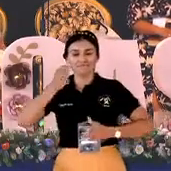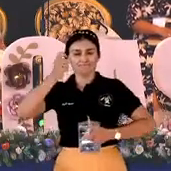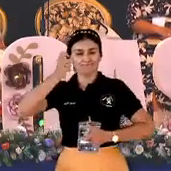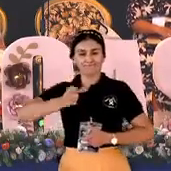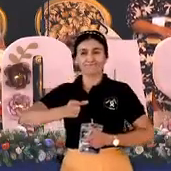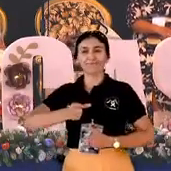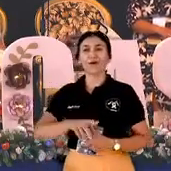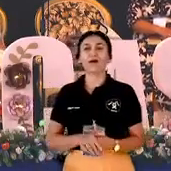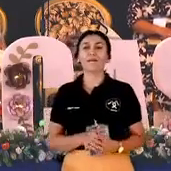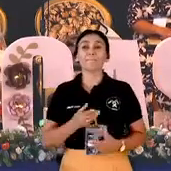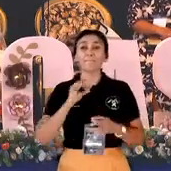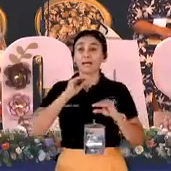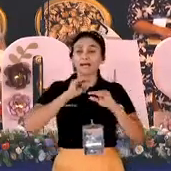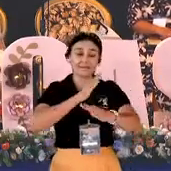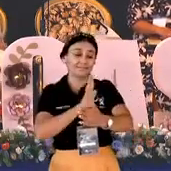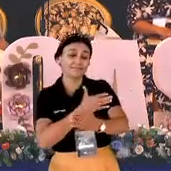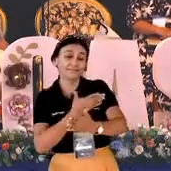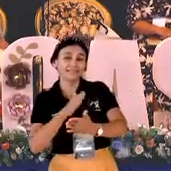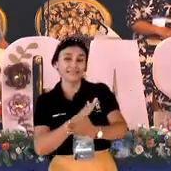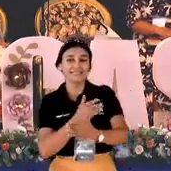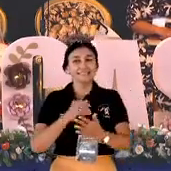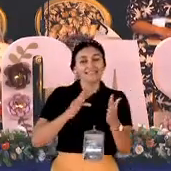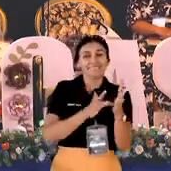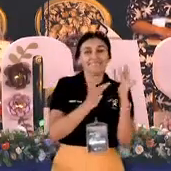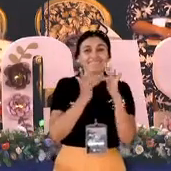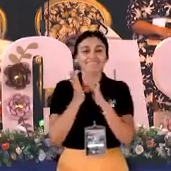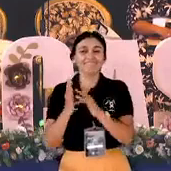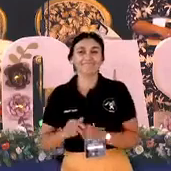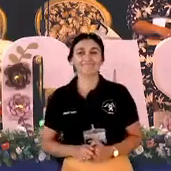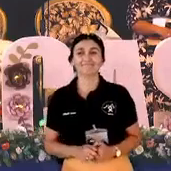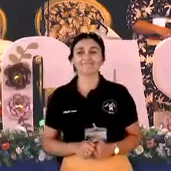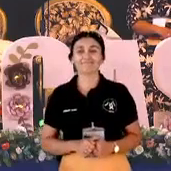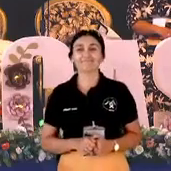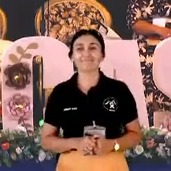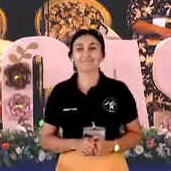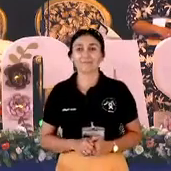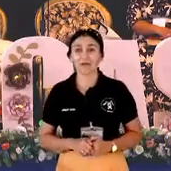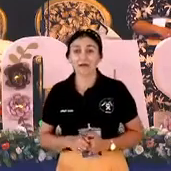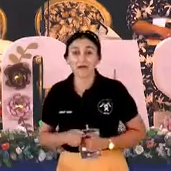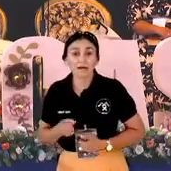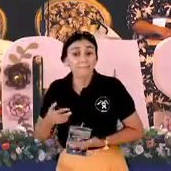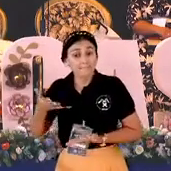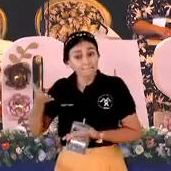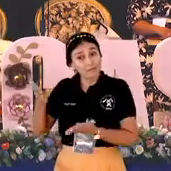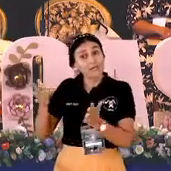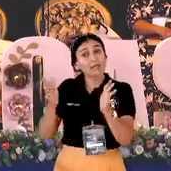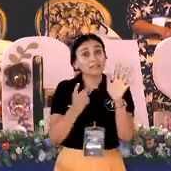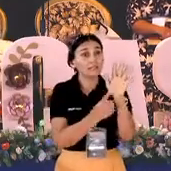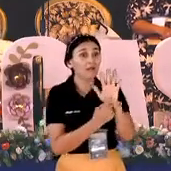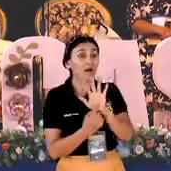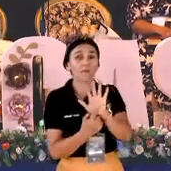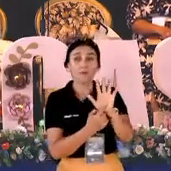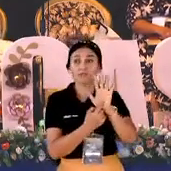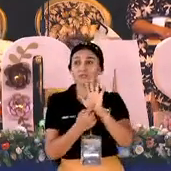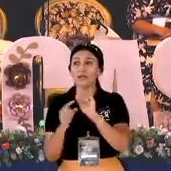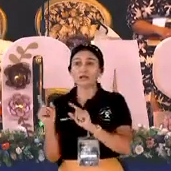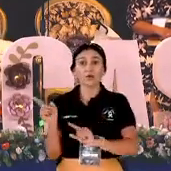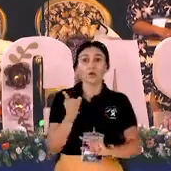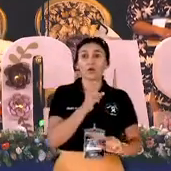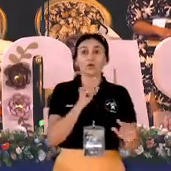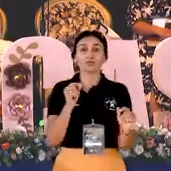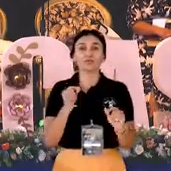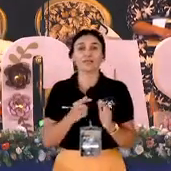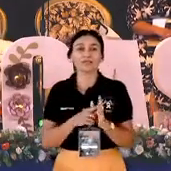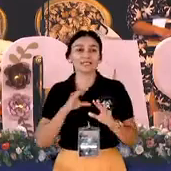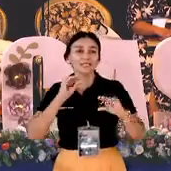y para cantarle a Cristo y traje mi cancionero. Por aquí vengo llegando entre sabana y estero con mi copla